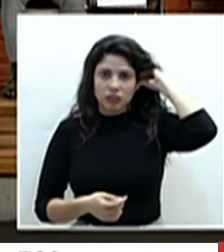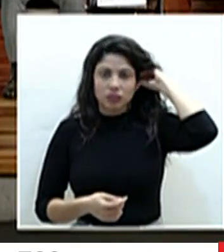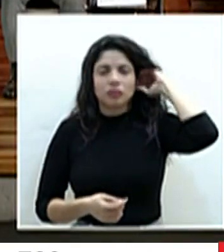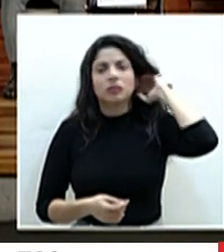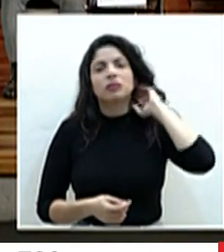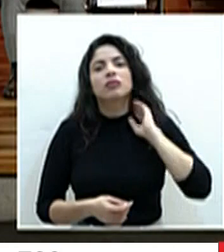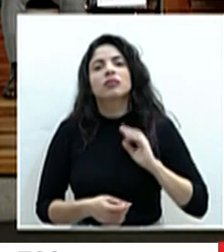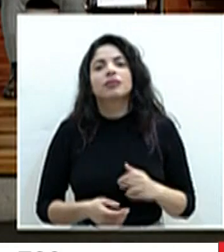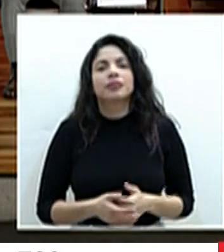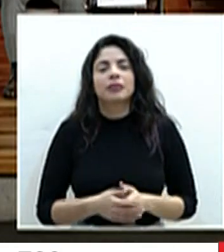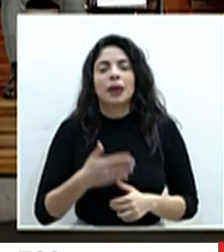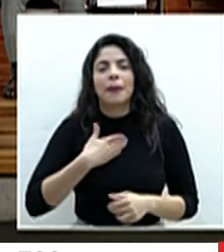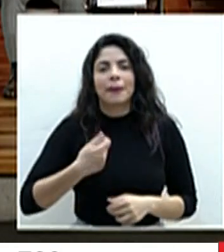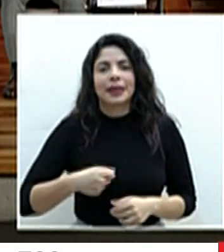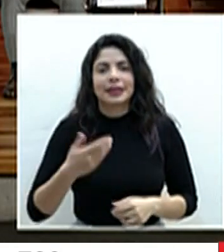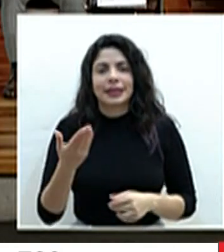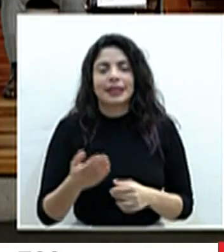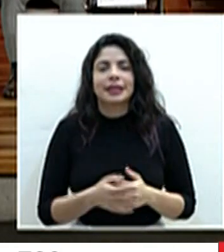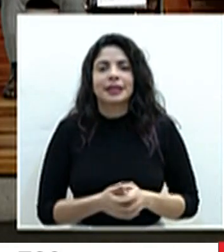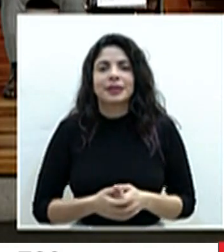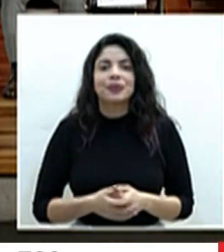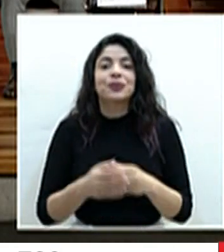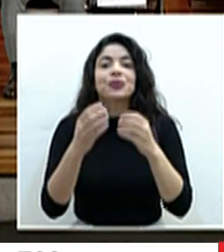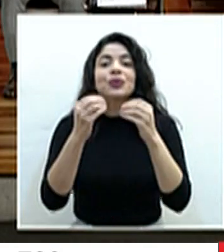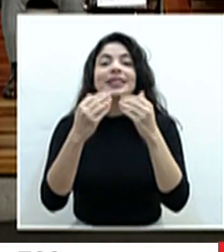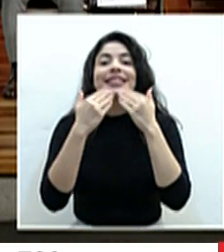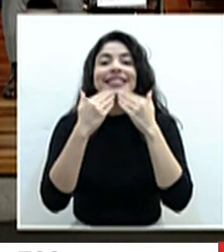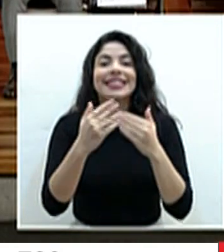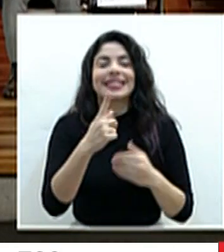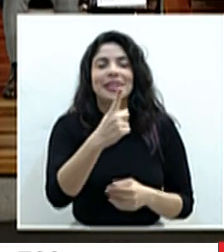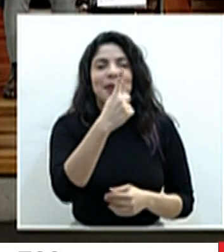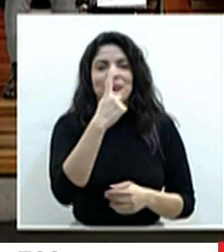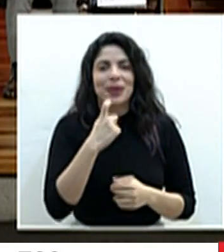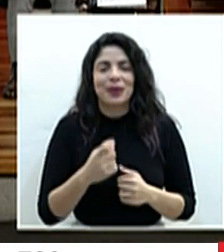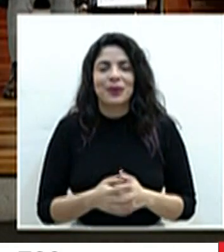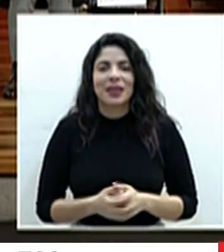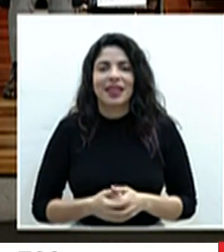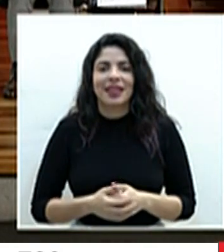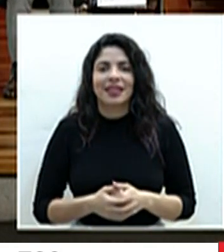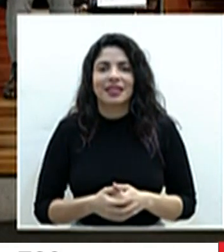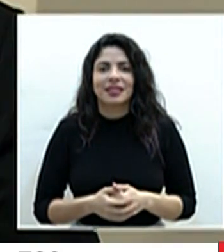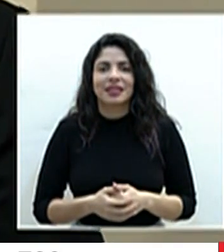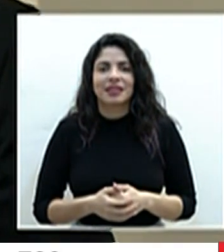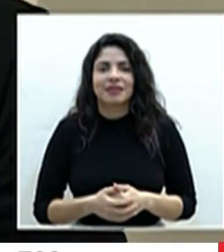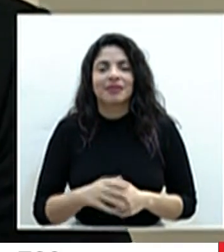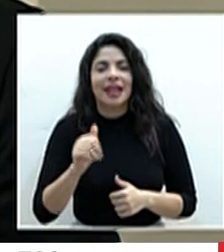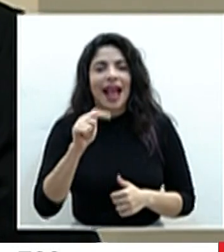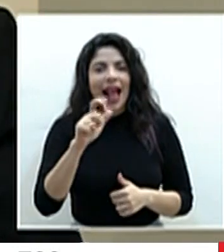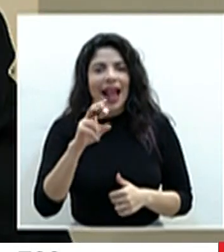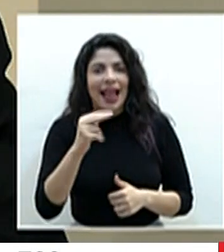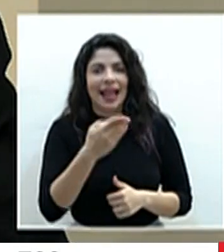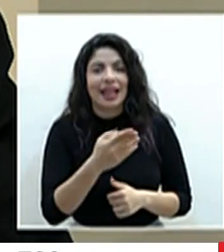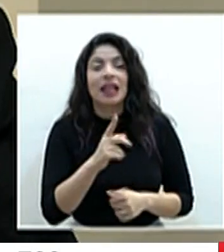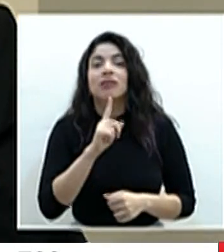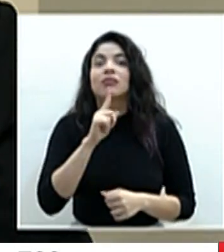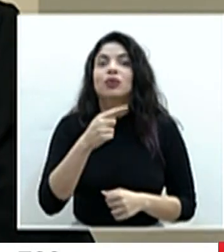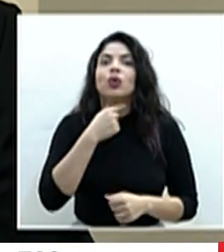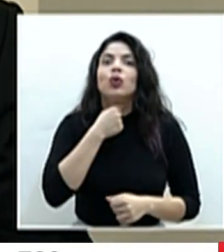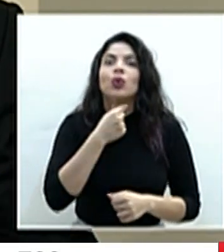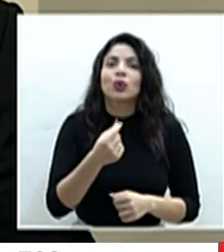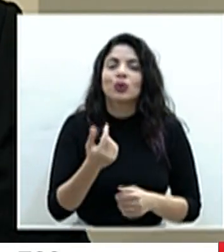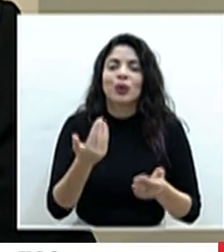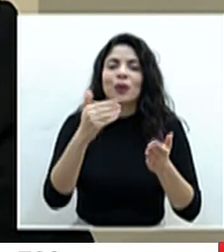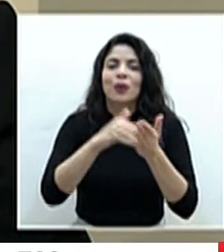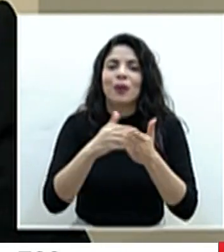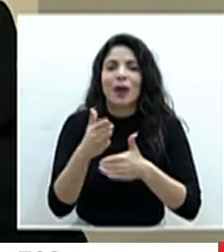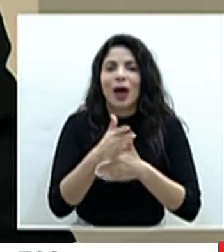Escuchamos al presidente de la República. Muchas gracias por la pregunta, don Alan, y la verdad un gusto también poder